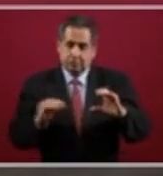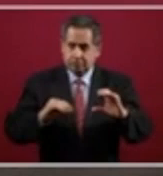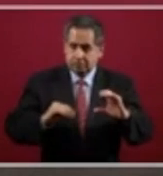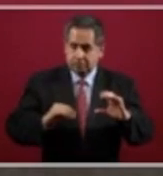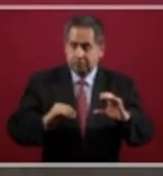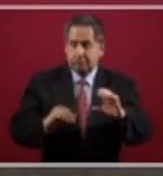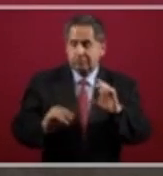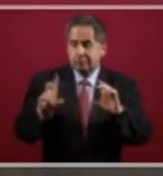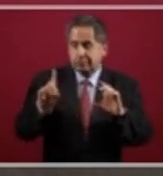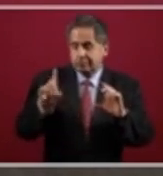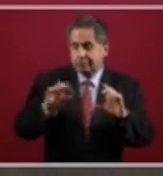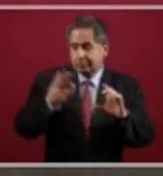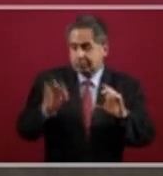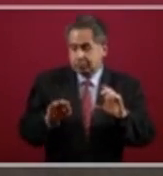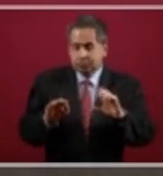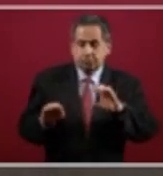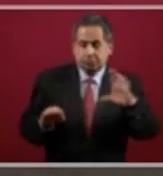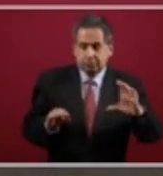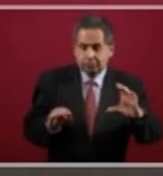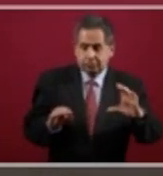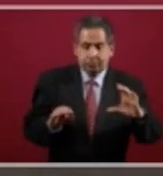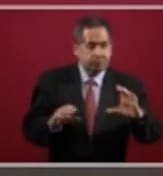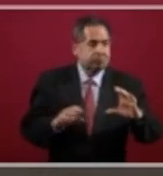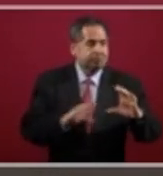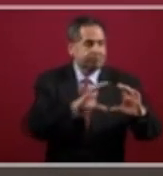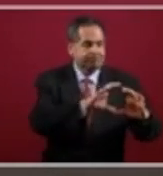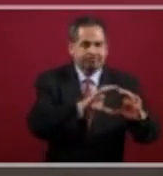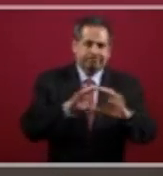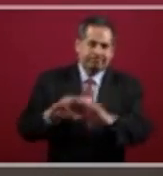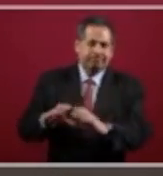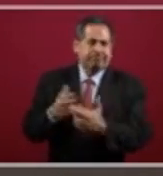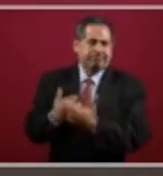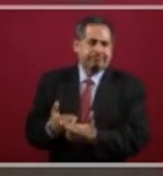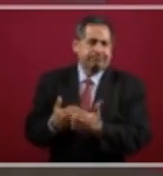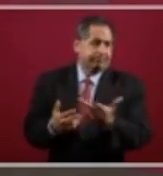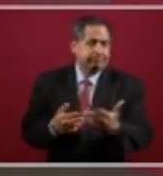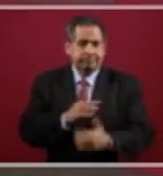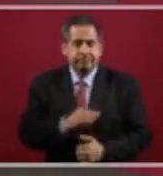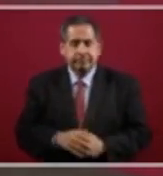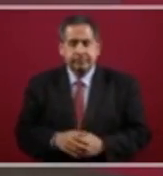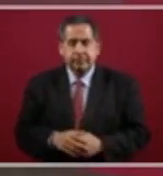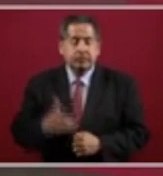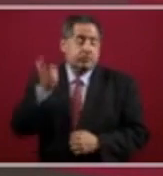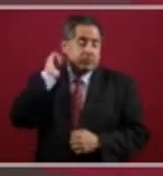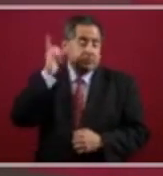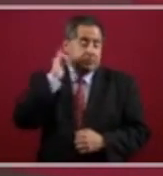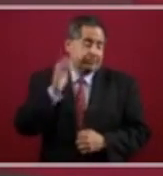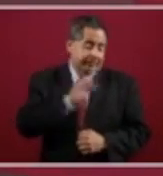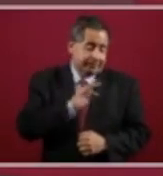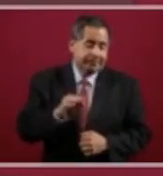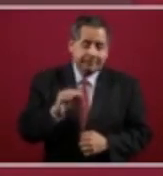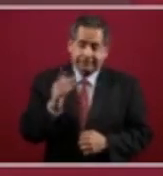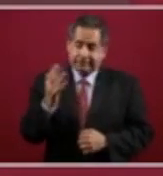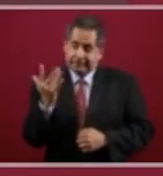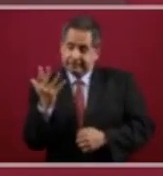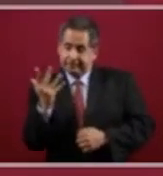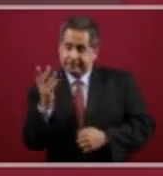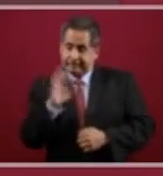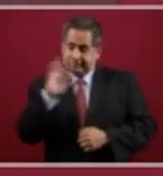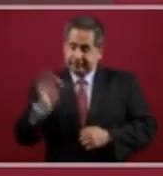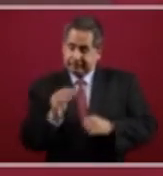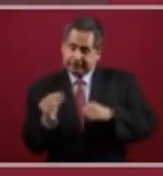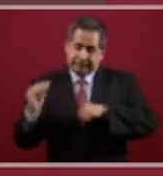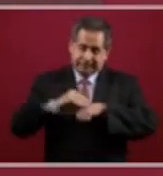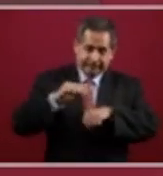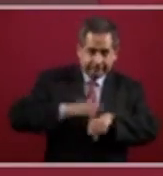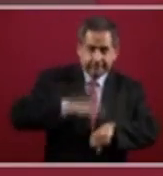ido obteniendo. En este caso queremos que sea hasta el 50%, es decir, poder vender